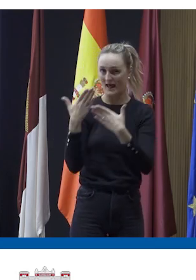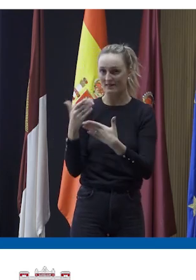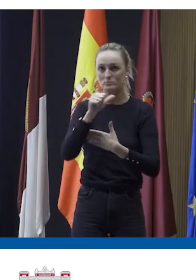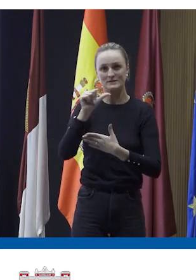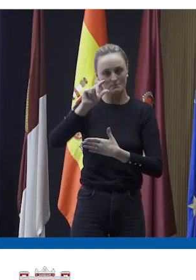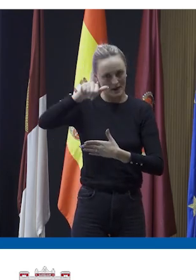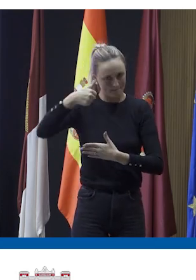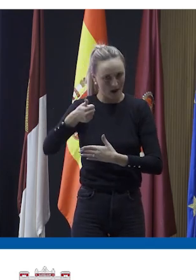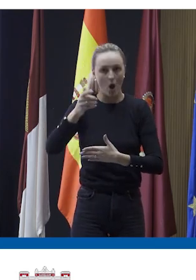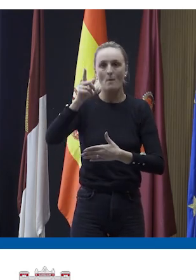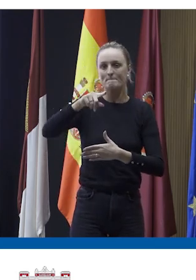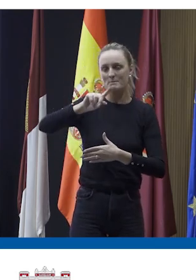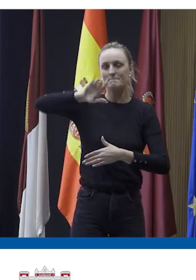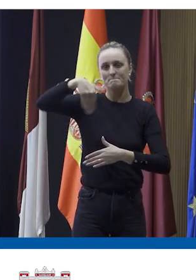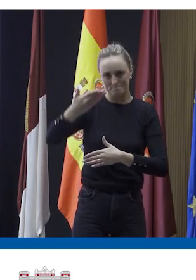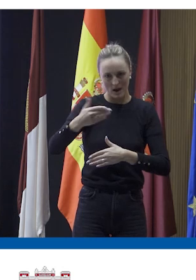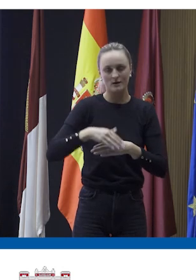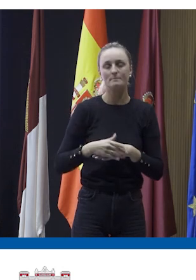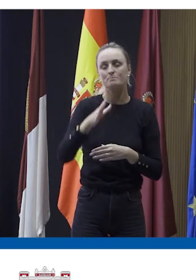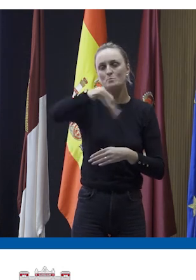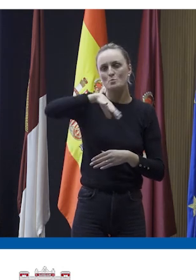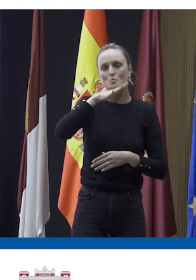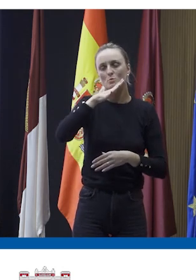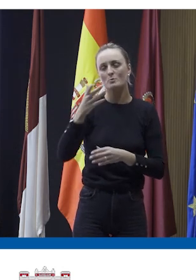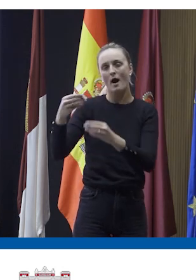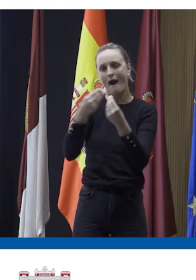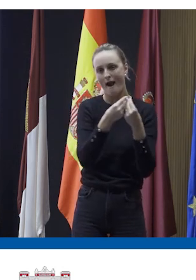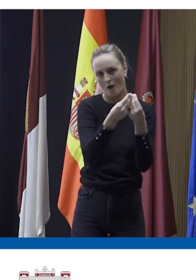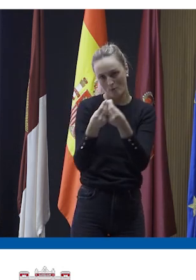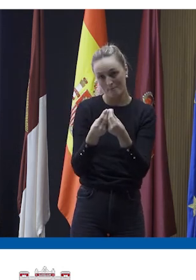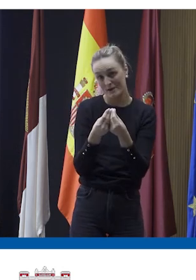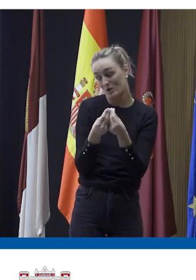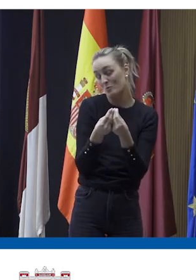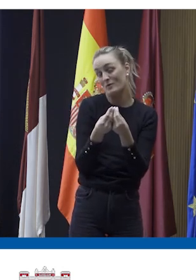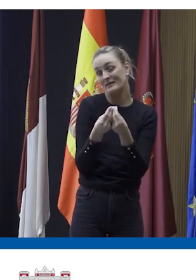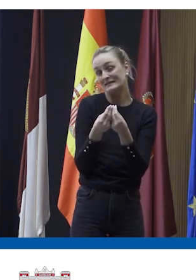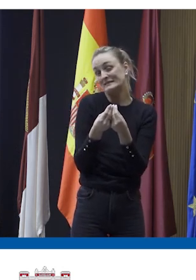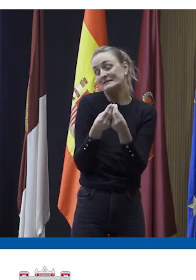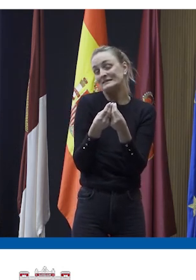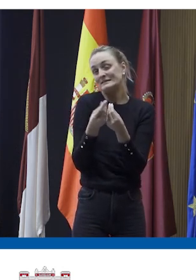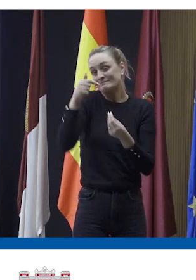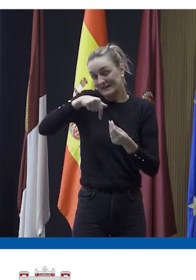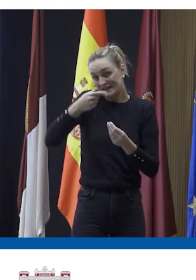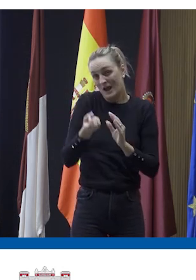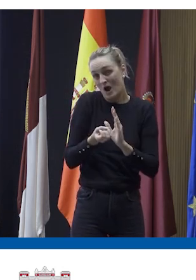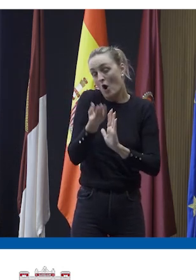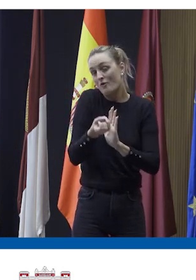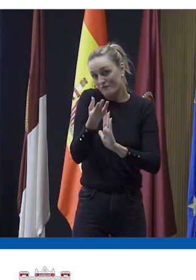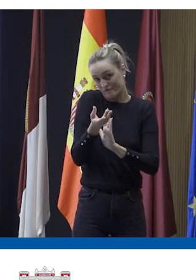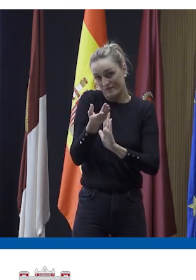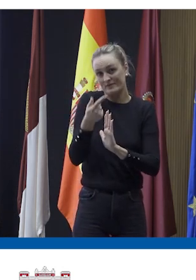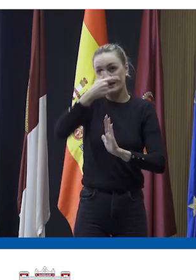semana más, un lunes más, por acompañarnos y por hacer posible que estas conferencias,